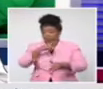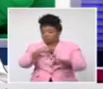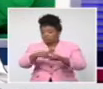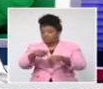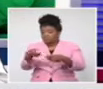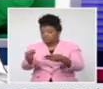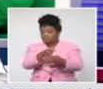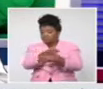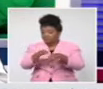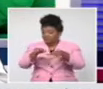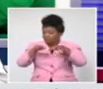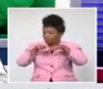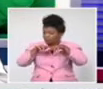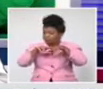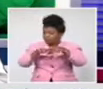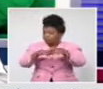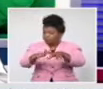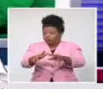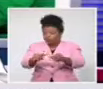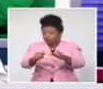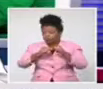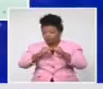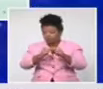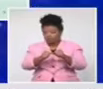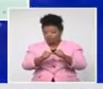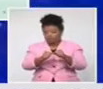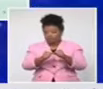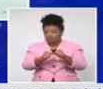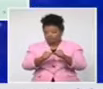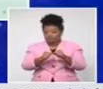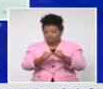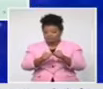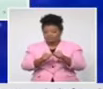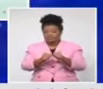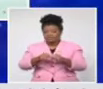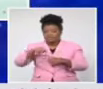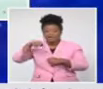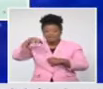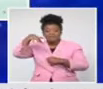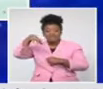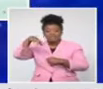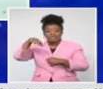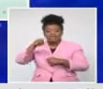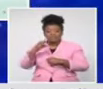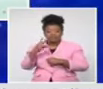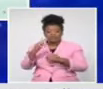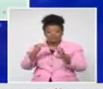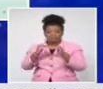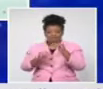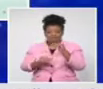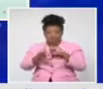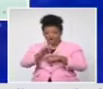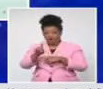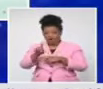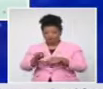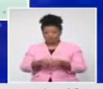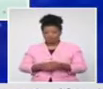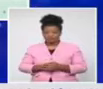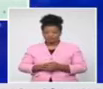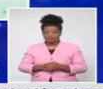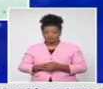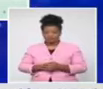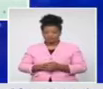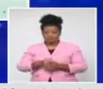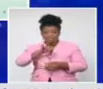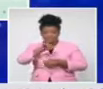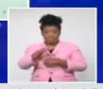transmisión todavía muy fuerte. Pinar del Río con 3 casos menos ayer, 11, 6 en el